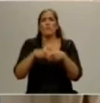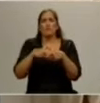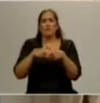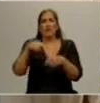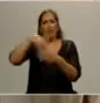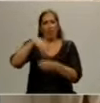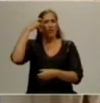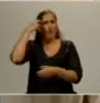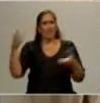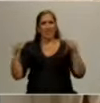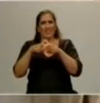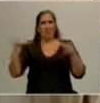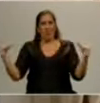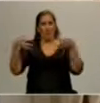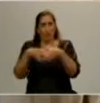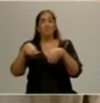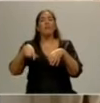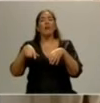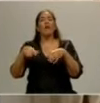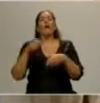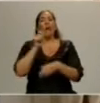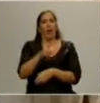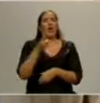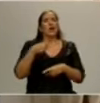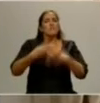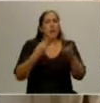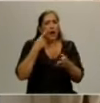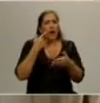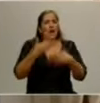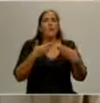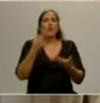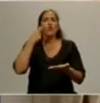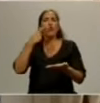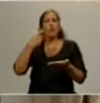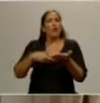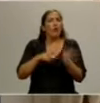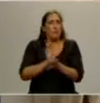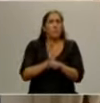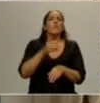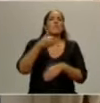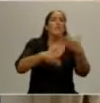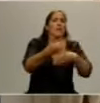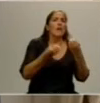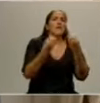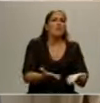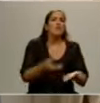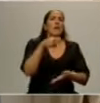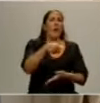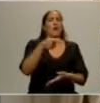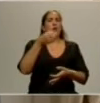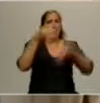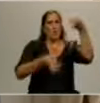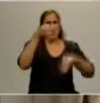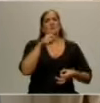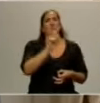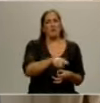de Seguimiento de ambos atentados, Embajada y AMIA. También se comenzó